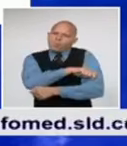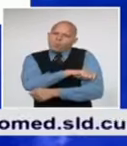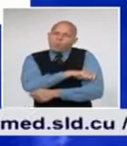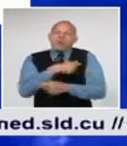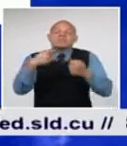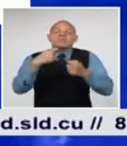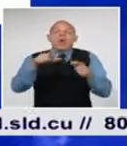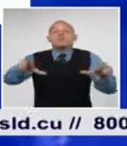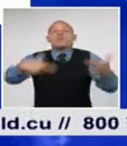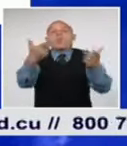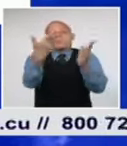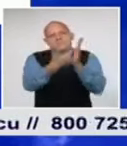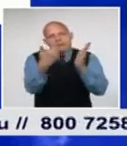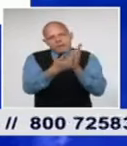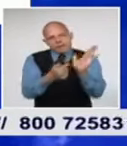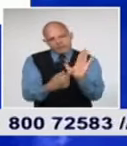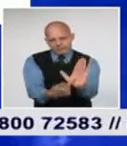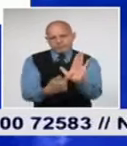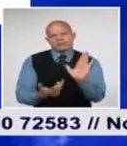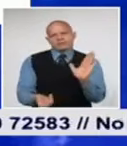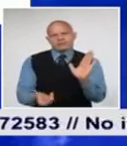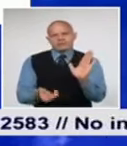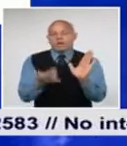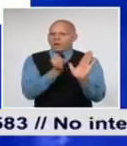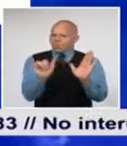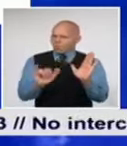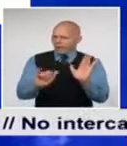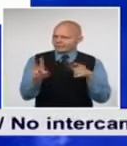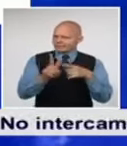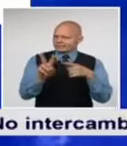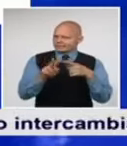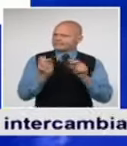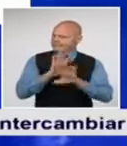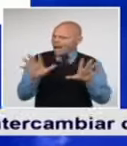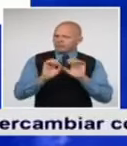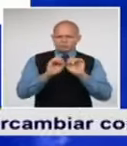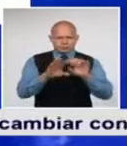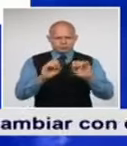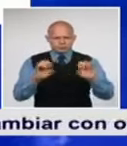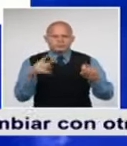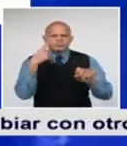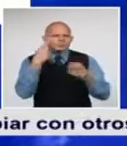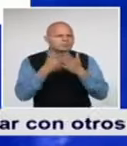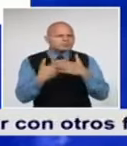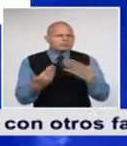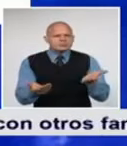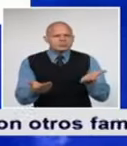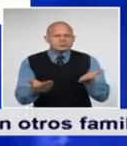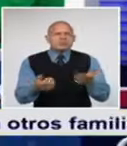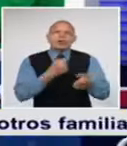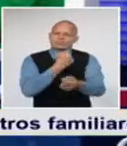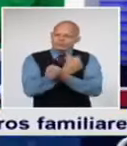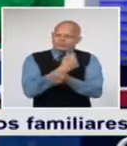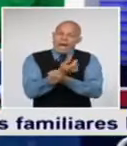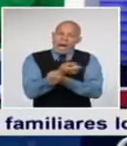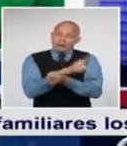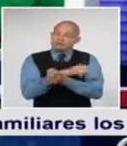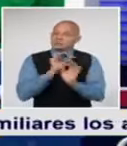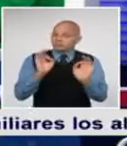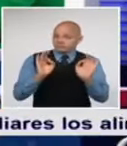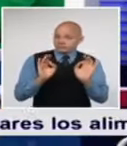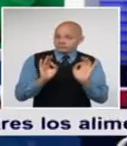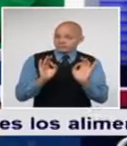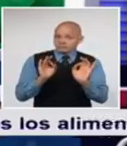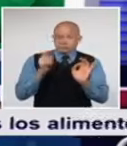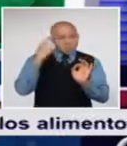televisión ha estado transmitiendo reportajes donde se evidencia los riesgos. Anoche mismo, tengo